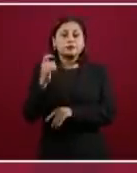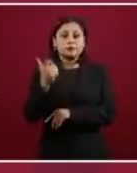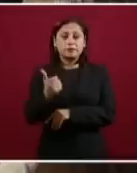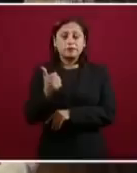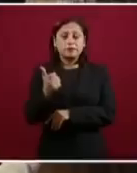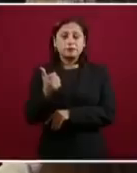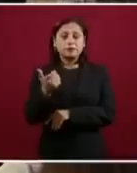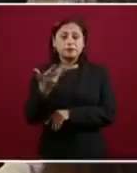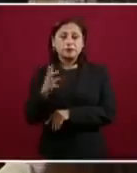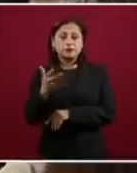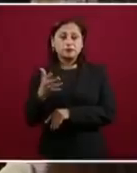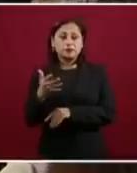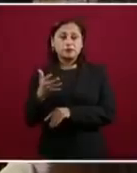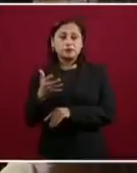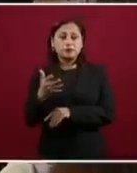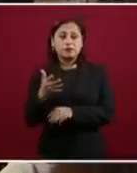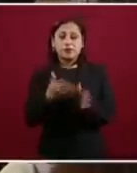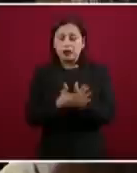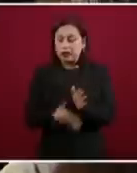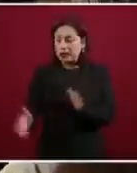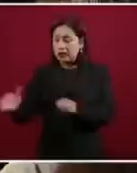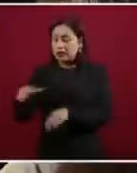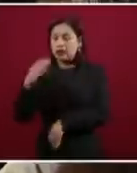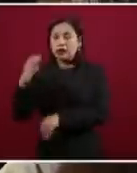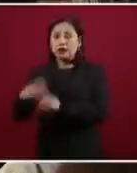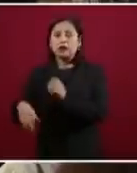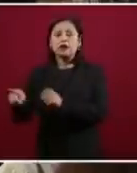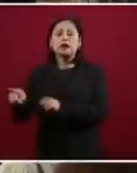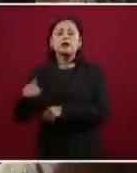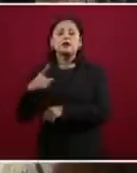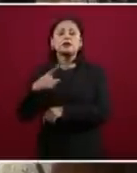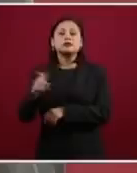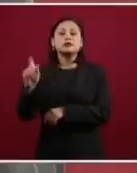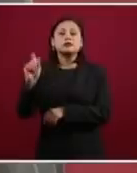de 120 que necesitamos.